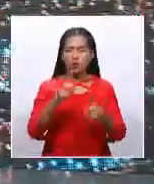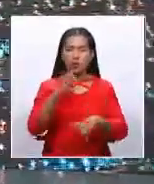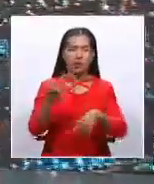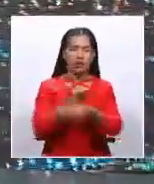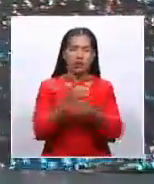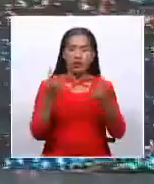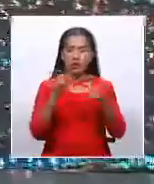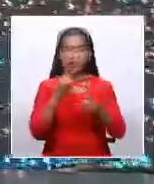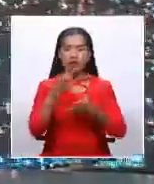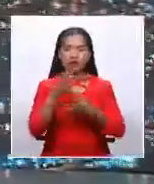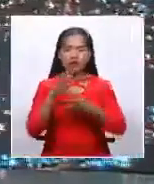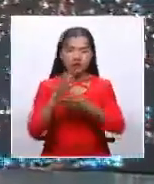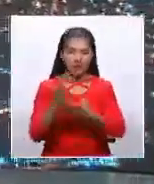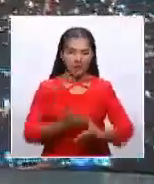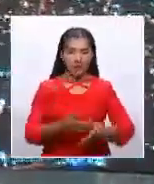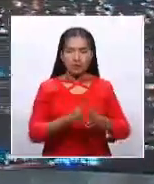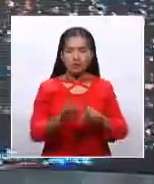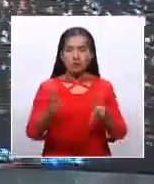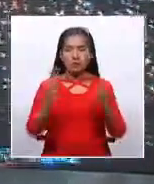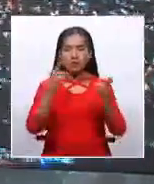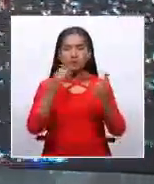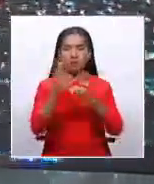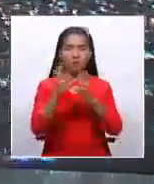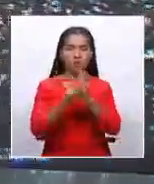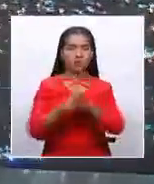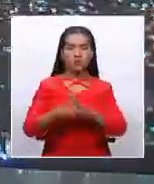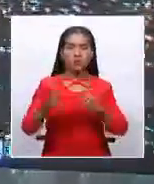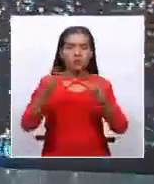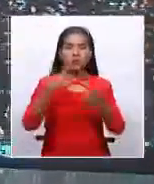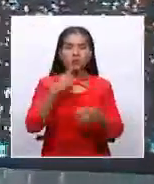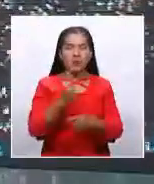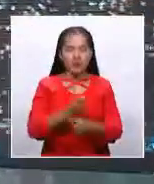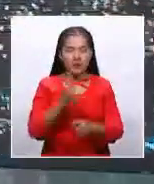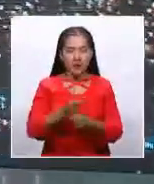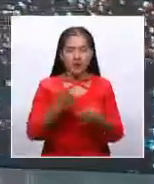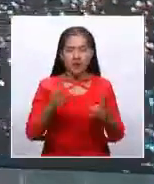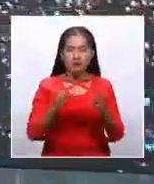Comisión Mixta de Constitución, una tarea que fue acompañada por representantes legislativos.